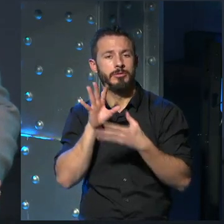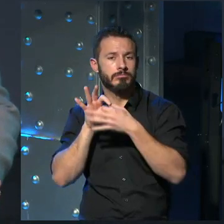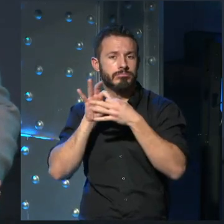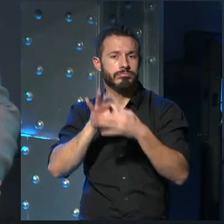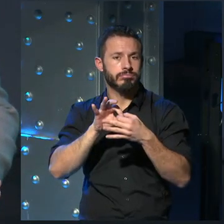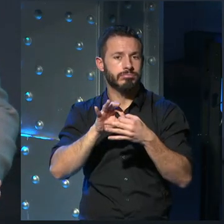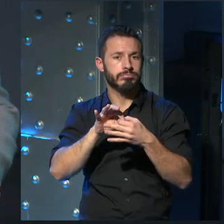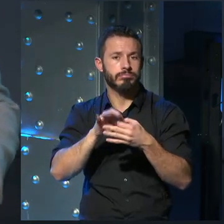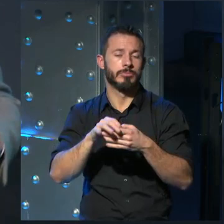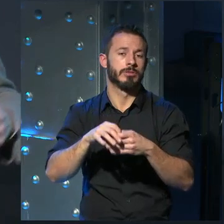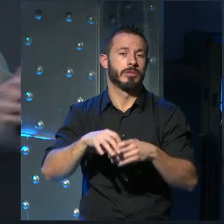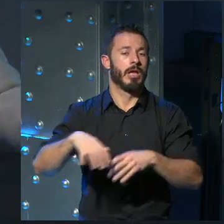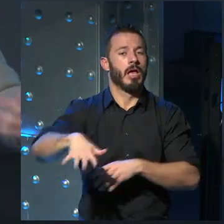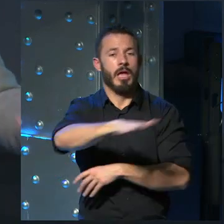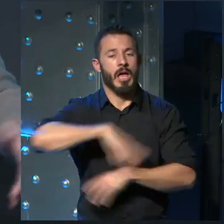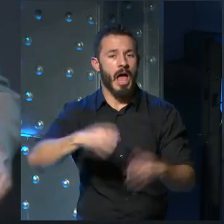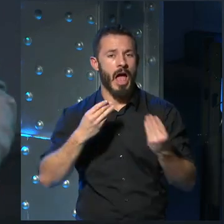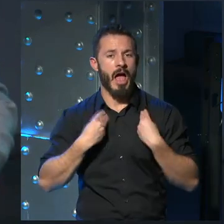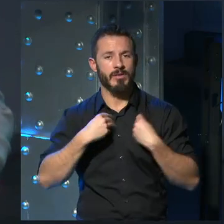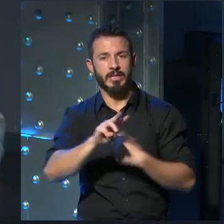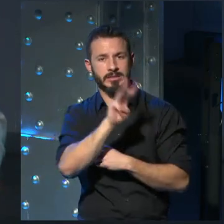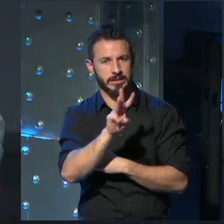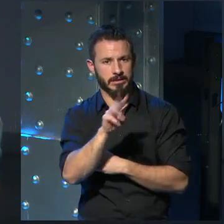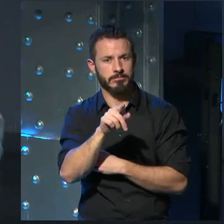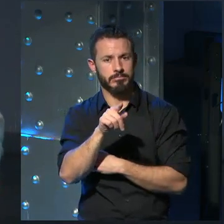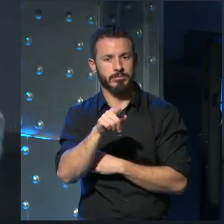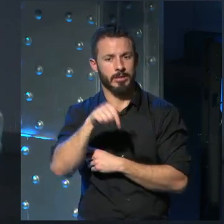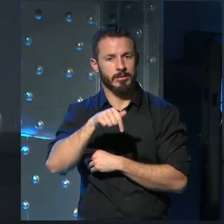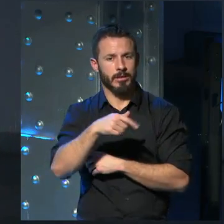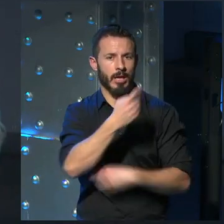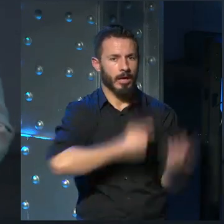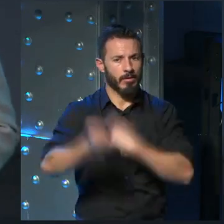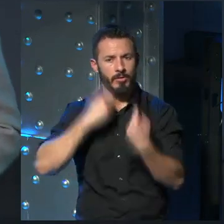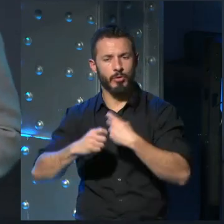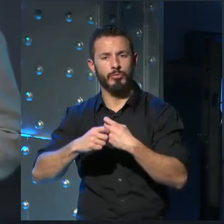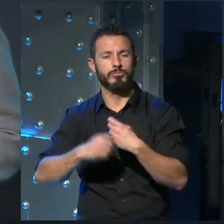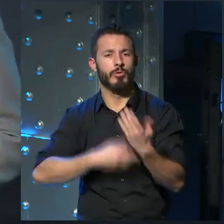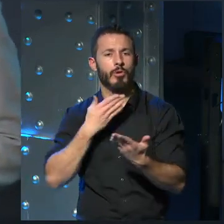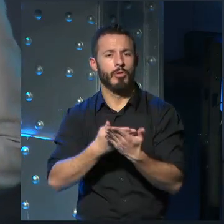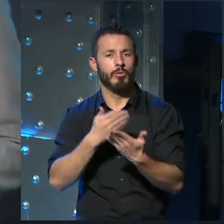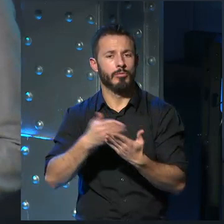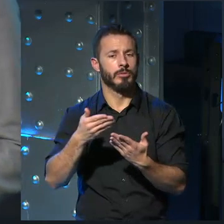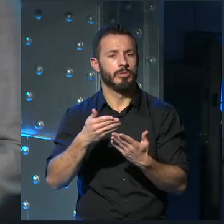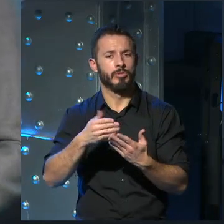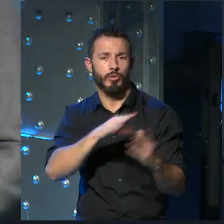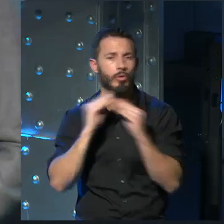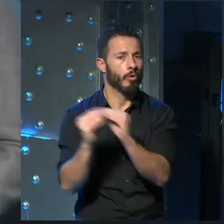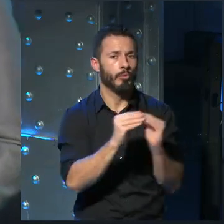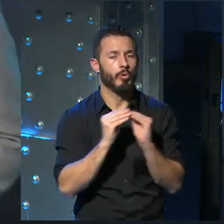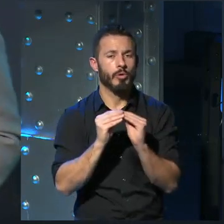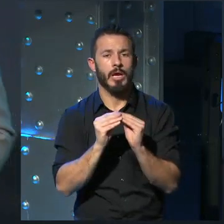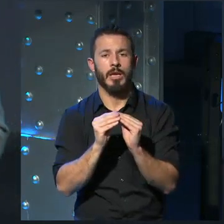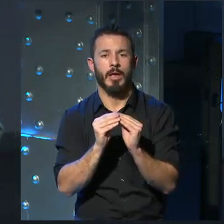a Hábitat 3 y que habíamos de alguna manera refrendado también con un documento común en la Cumbre Mundial de Alcaldes que se celebró